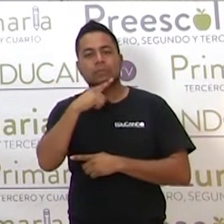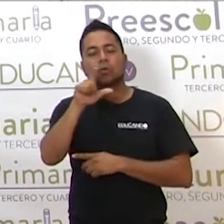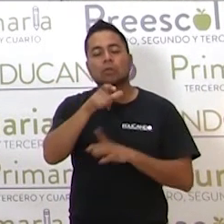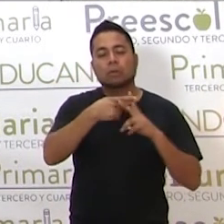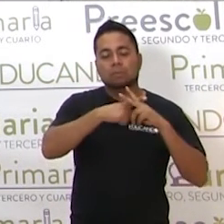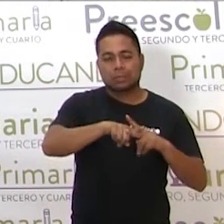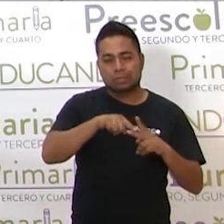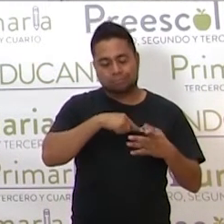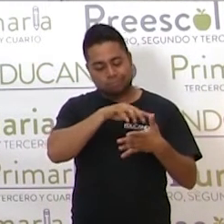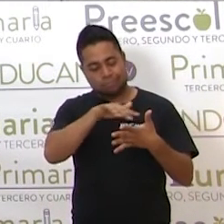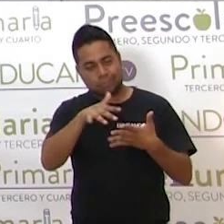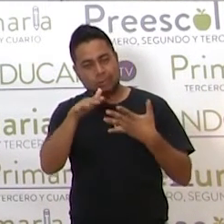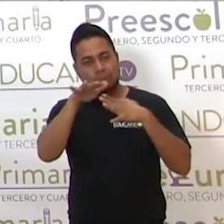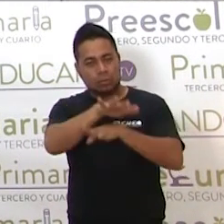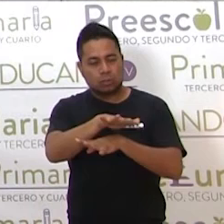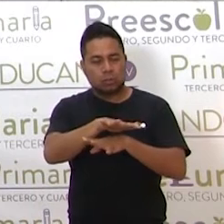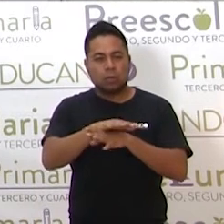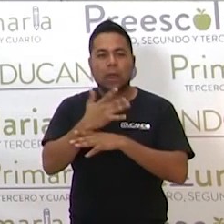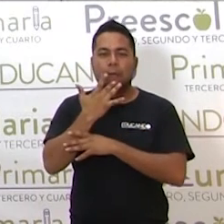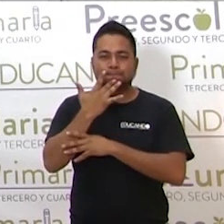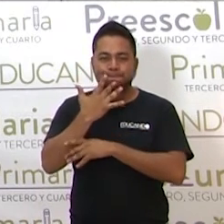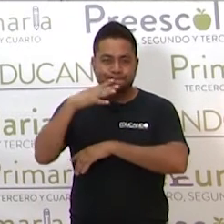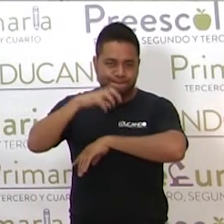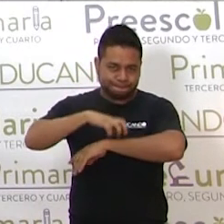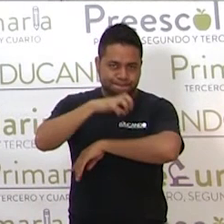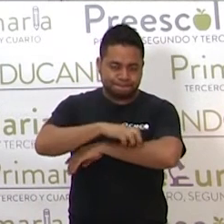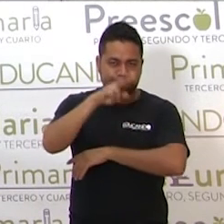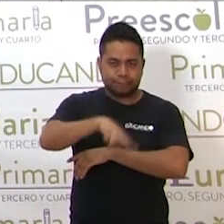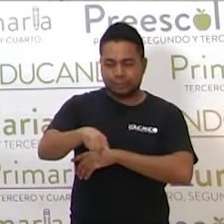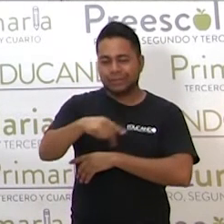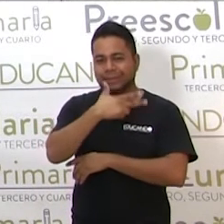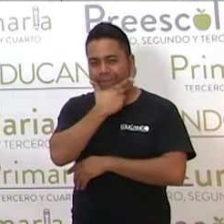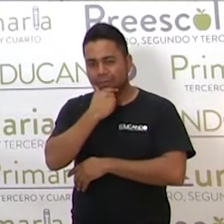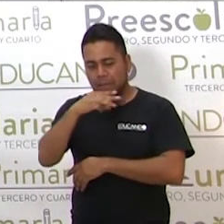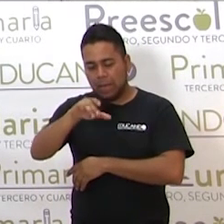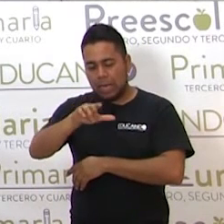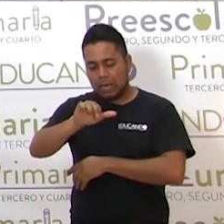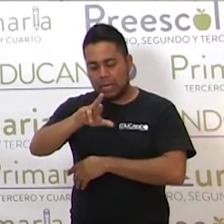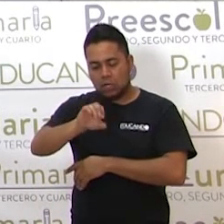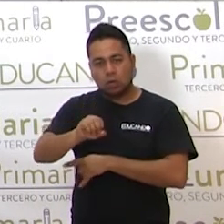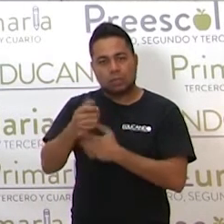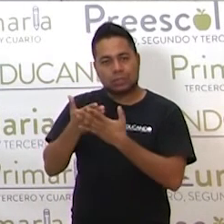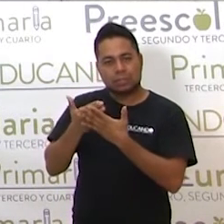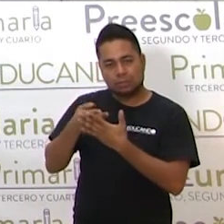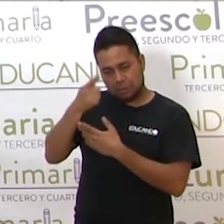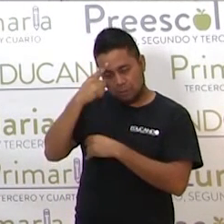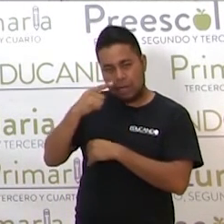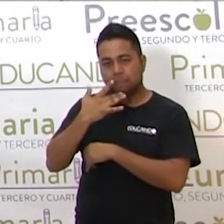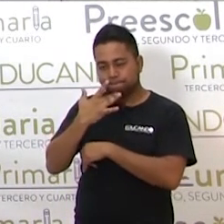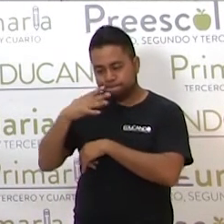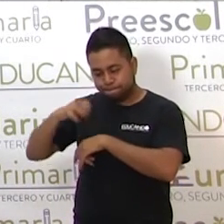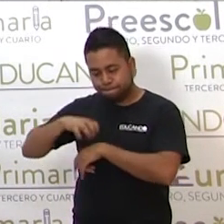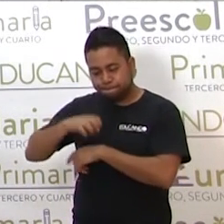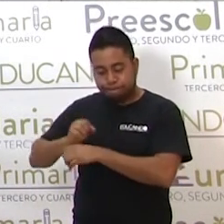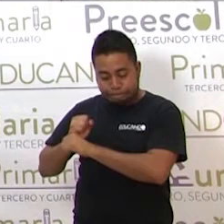hablando, leyendo acerca de las ranas, ¿verdad? Macario está esperando a matar a las ranas. Bueno, aquí yo sugiero, por